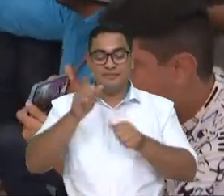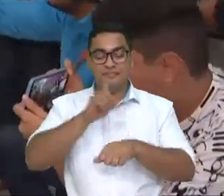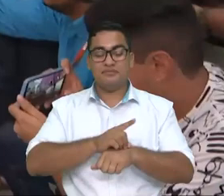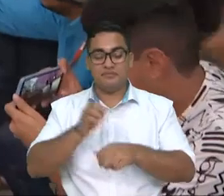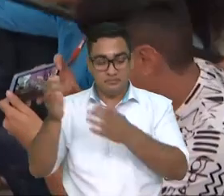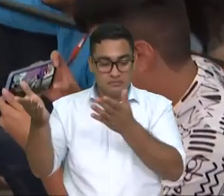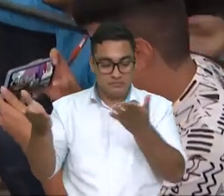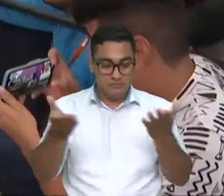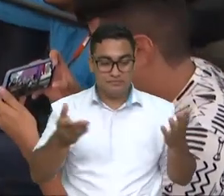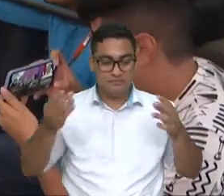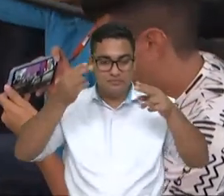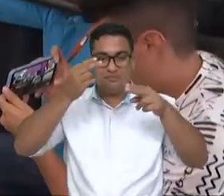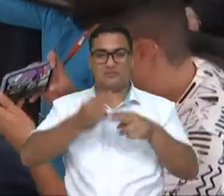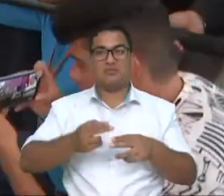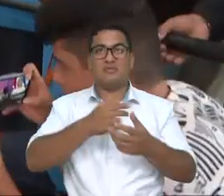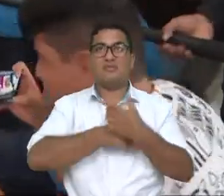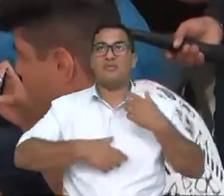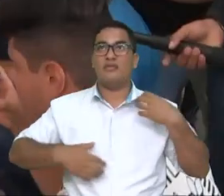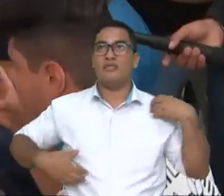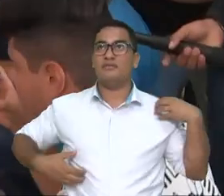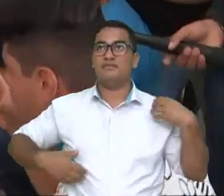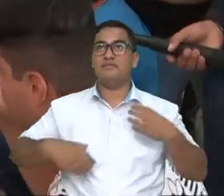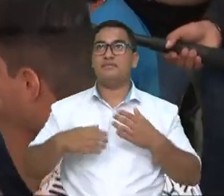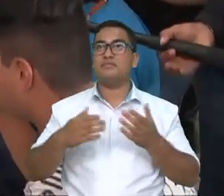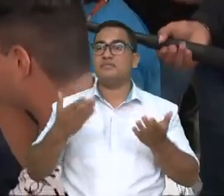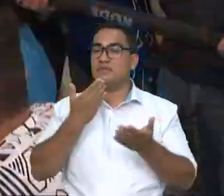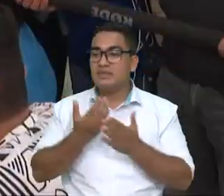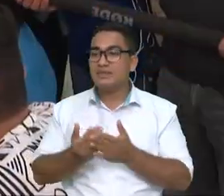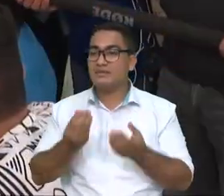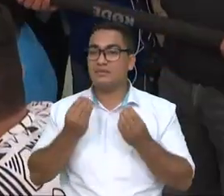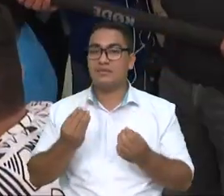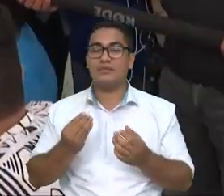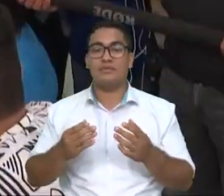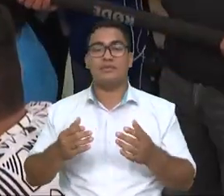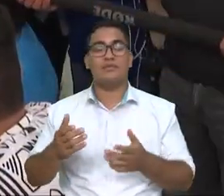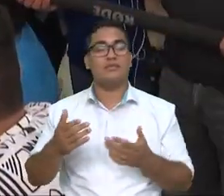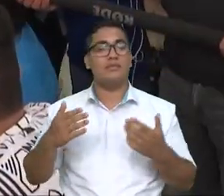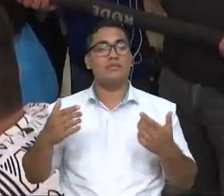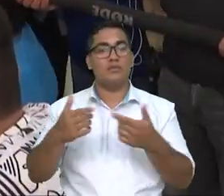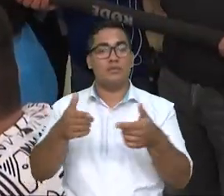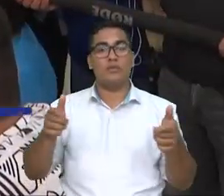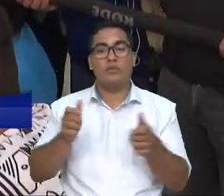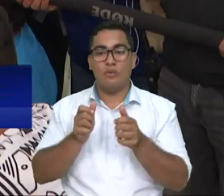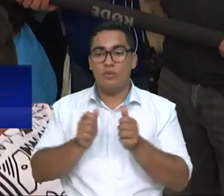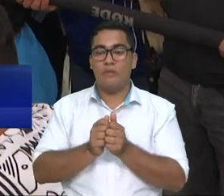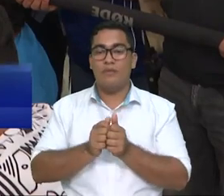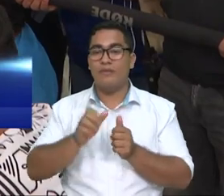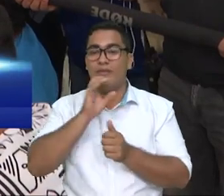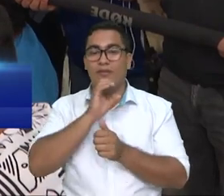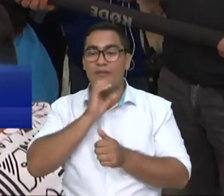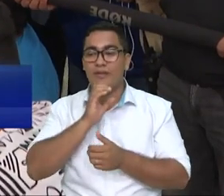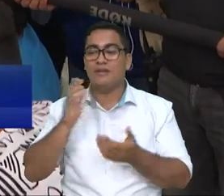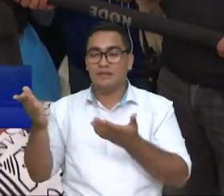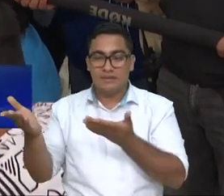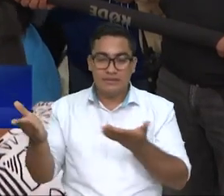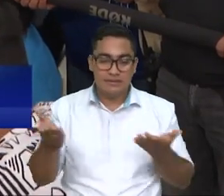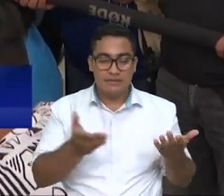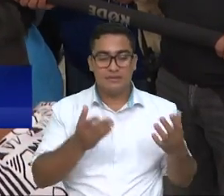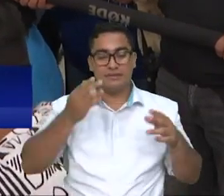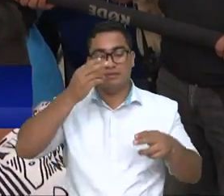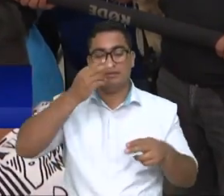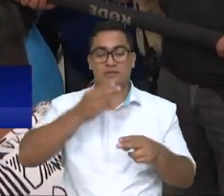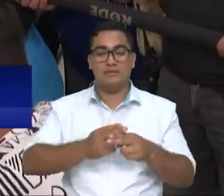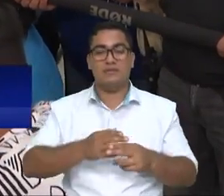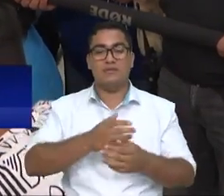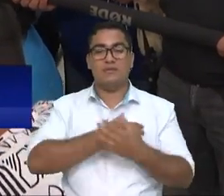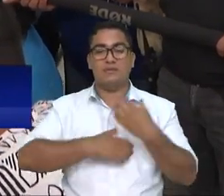en nombre de la presidencia a los colaboradores cubanos. Estamos aquí dando la bienvenida en nombre del